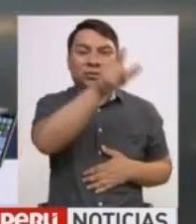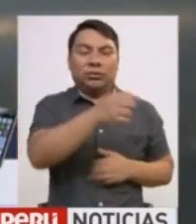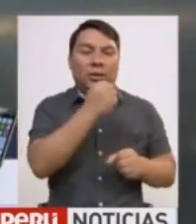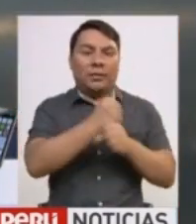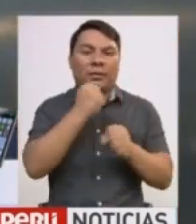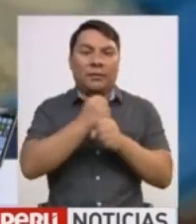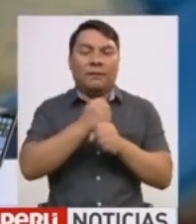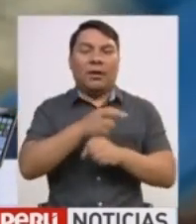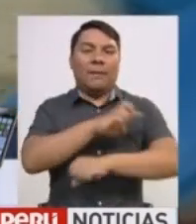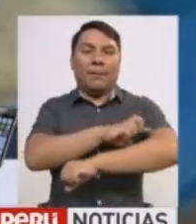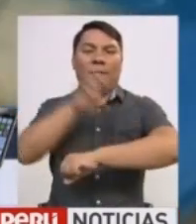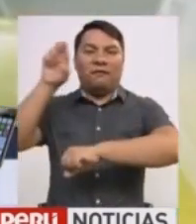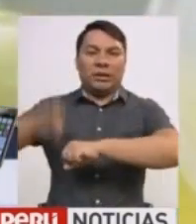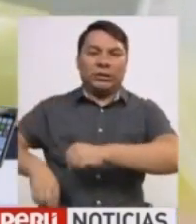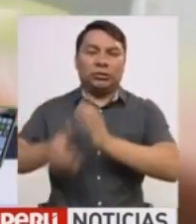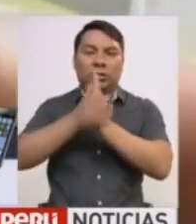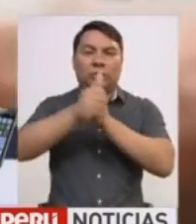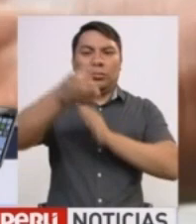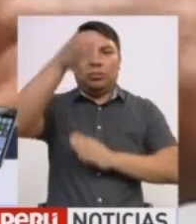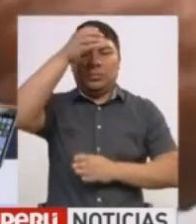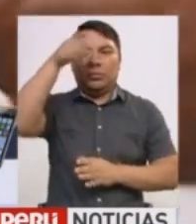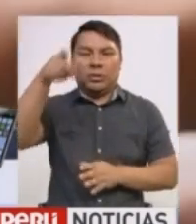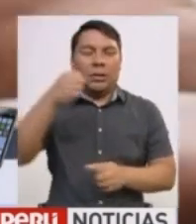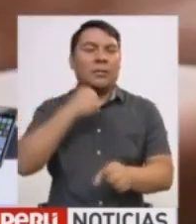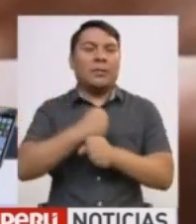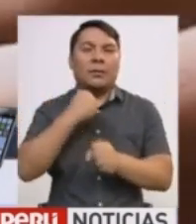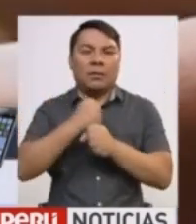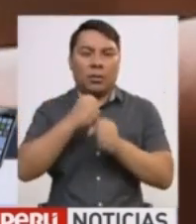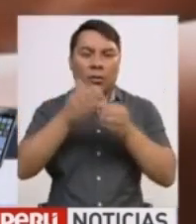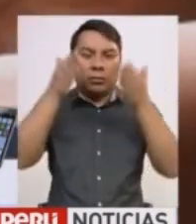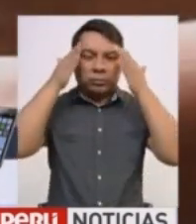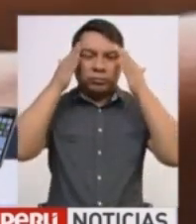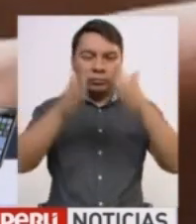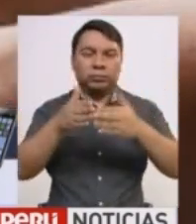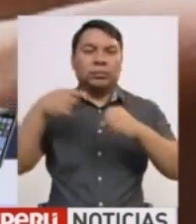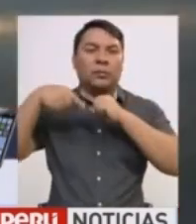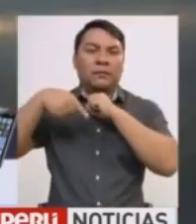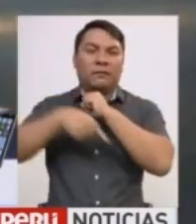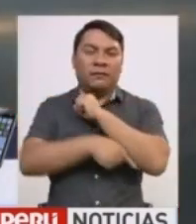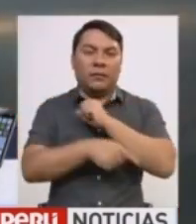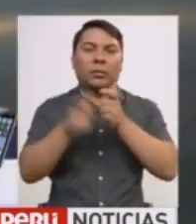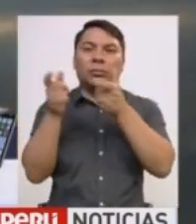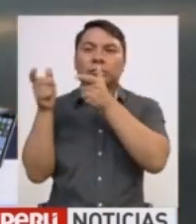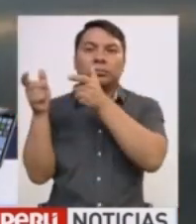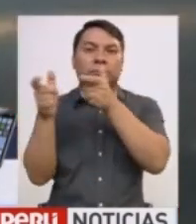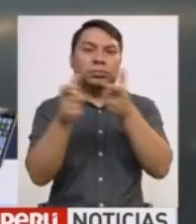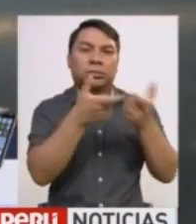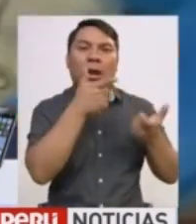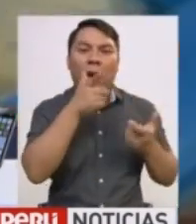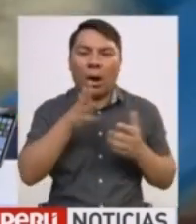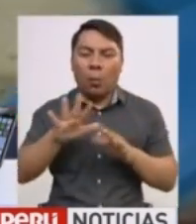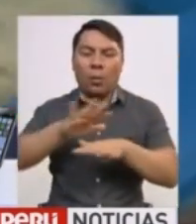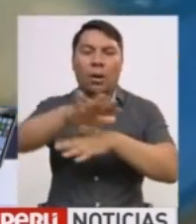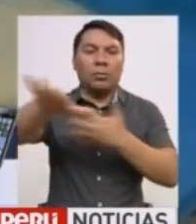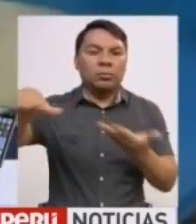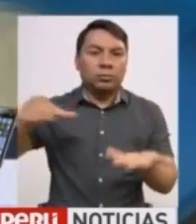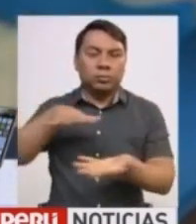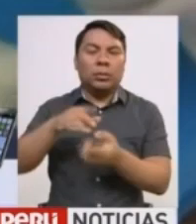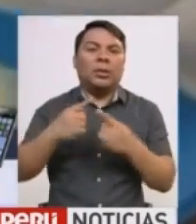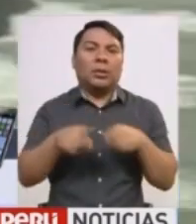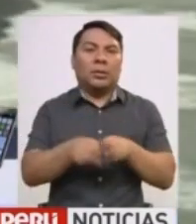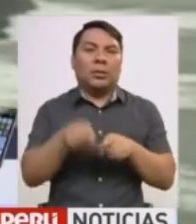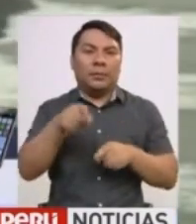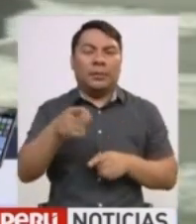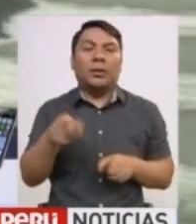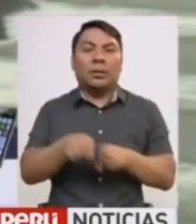haciendo un trabajo muy riguroso de monitorear no solamente este tema de